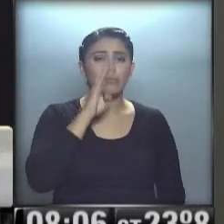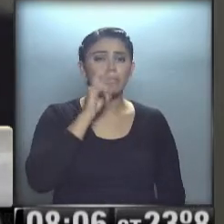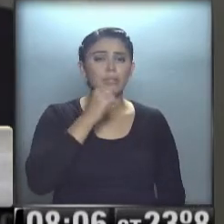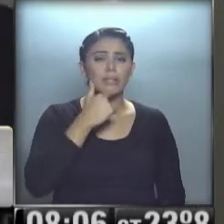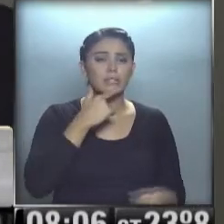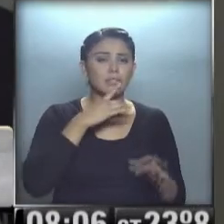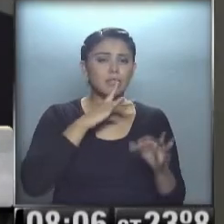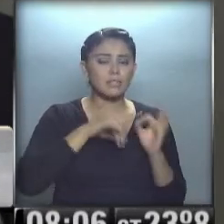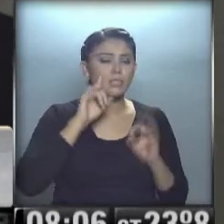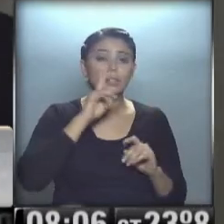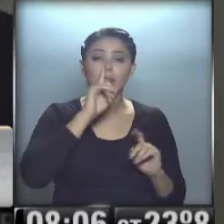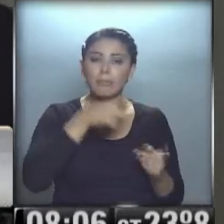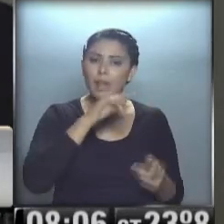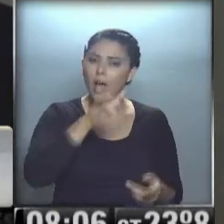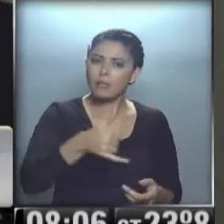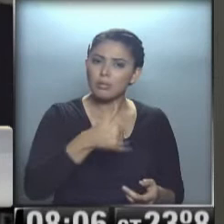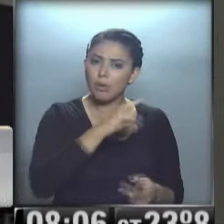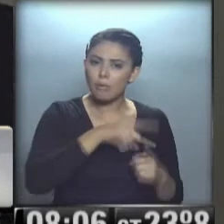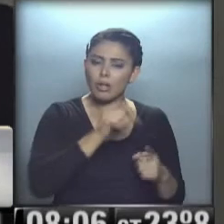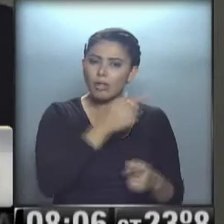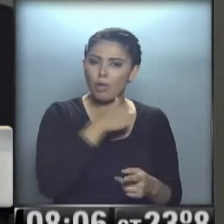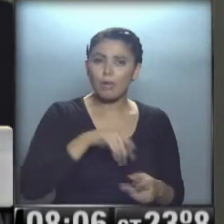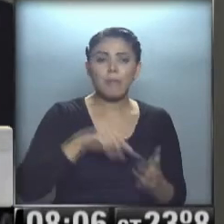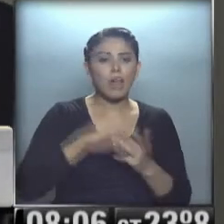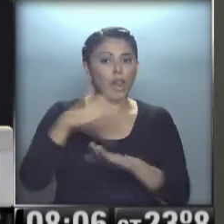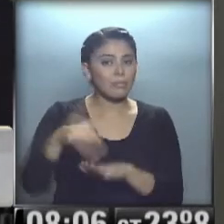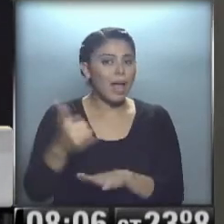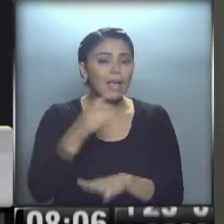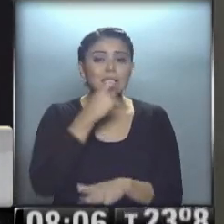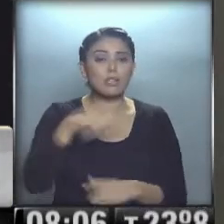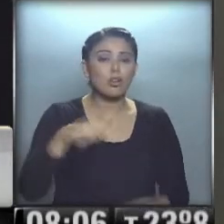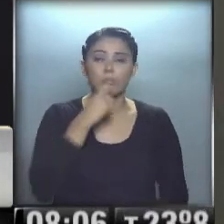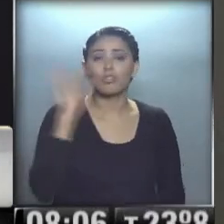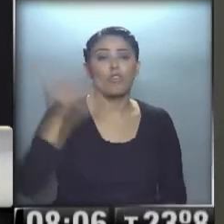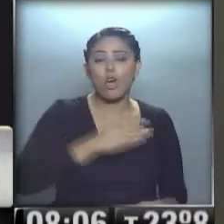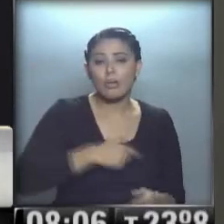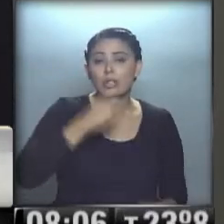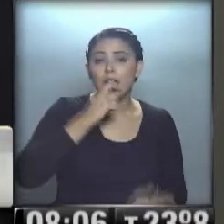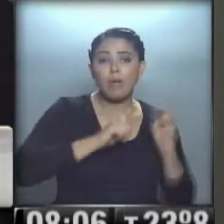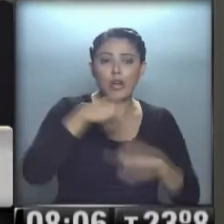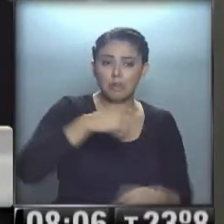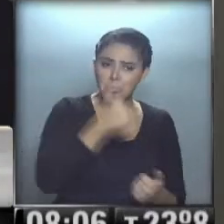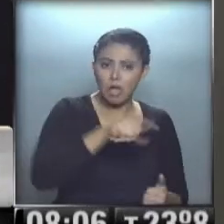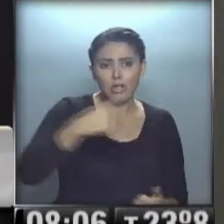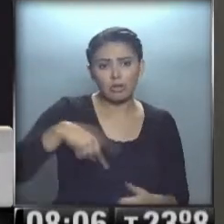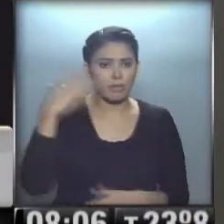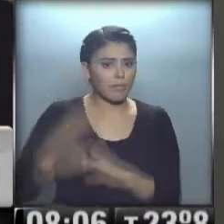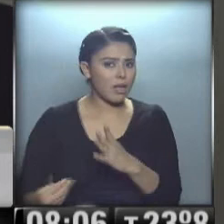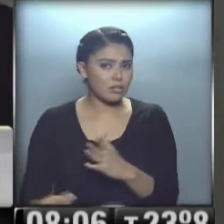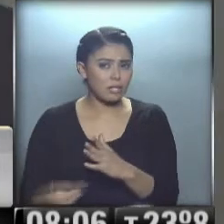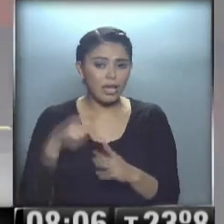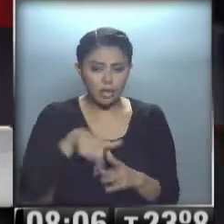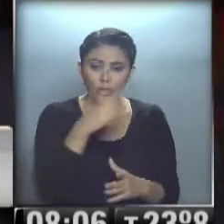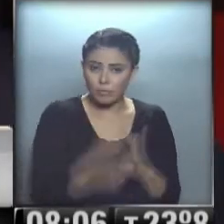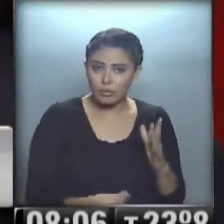adhiere a las políticas del gobierno pero tienen un límite cuando hay cosas como todo el gobierno y cosas que se hacen bien y cosas que se hacen mal y esto está